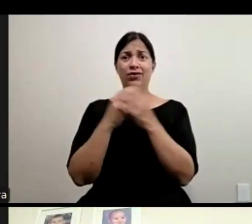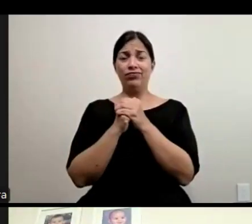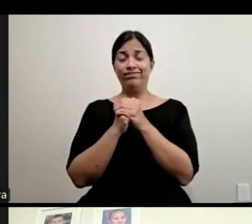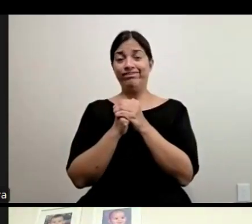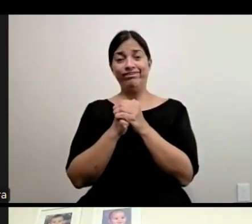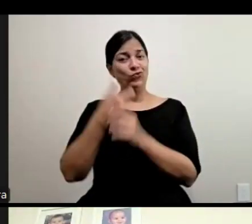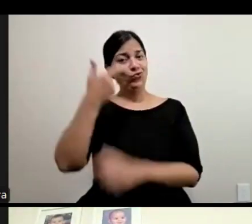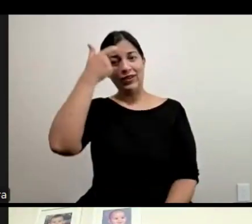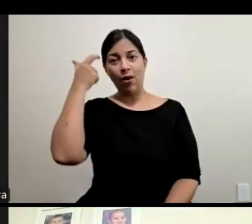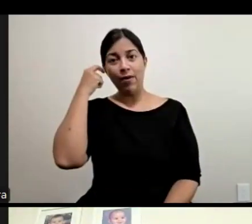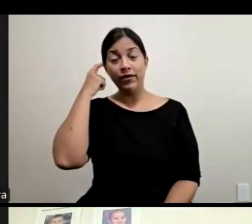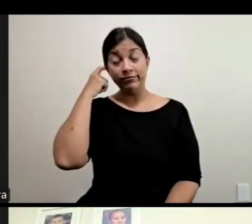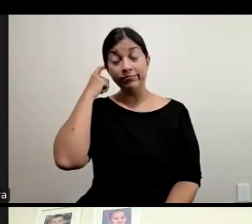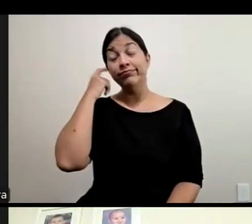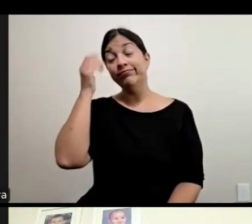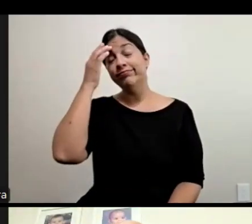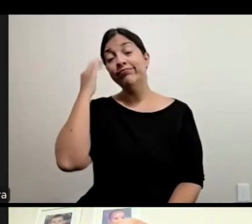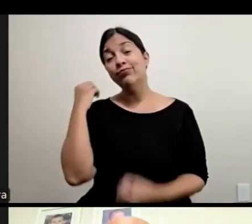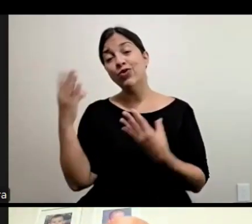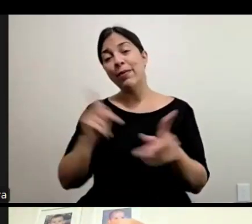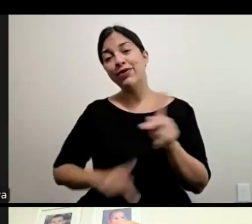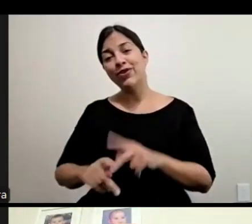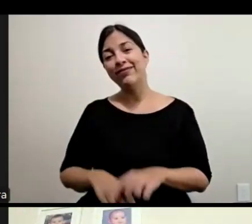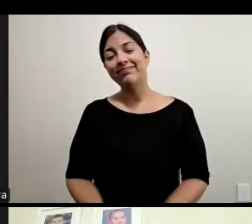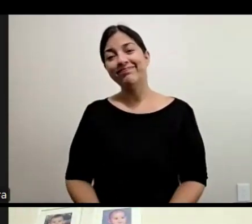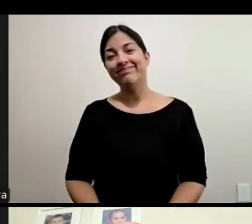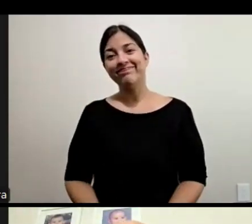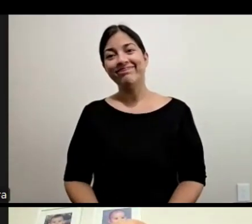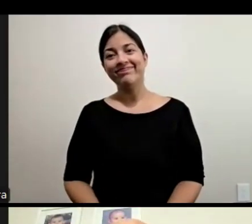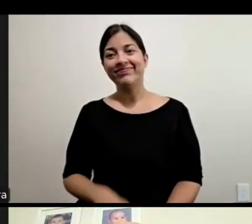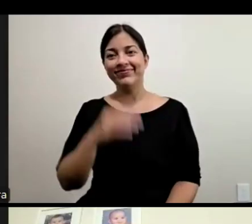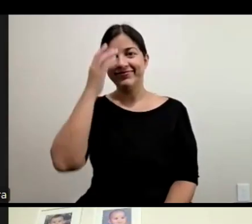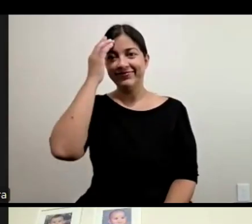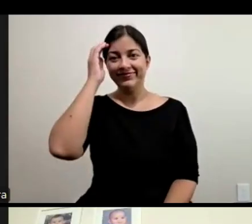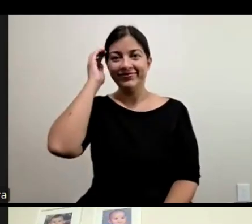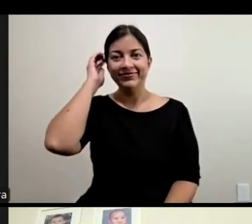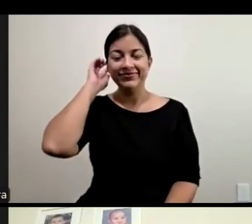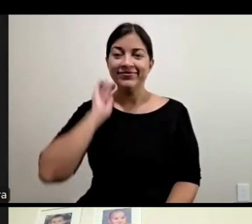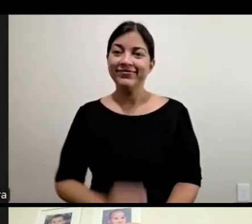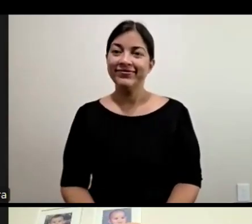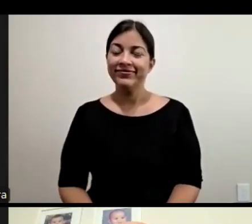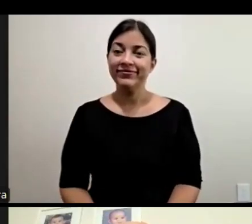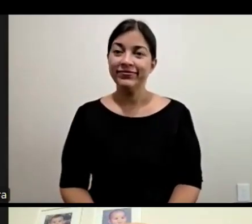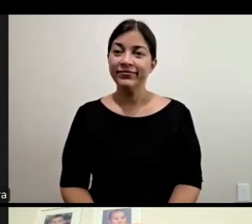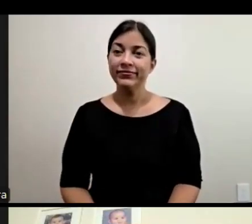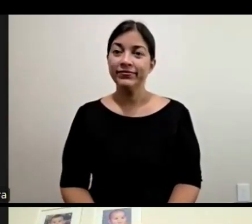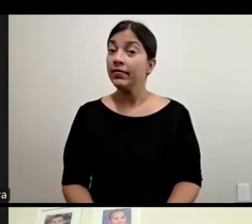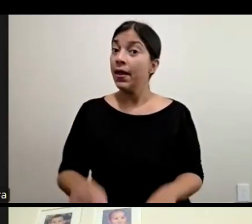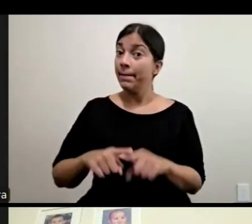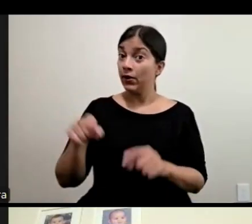entonces... Para yo dije, no. muchos. Entonces, pues, claro, sí. Para Entonces, muchos, muchachos. Jorge, pero tú habías